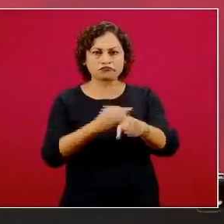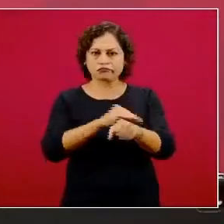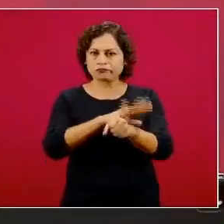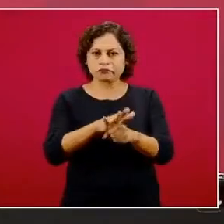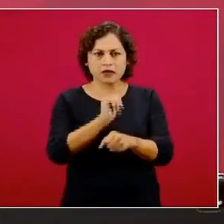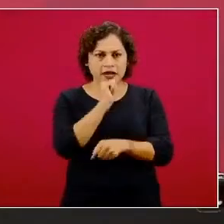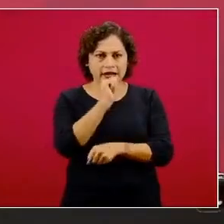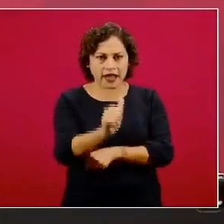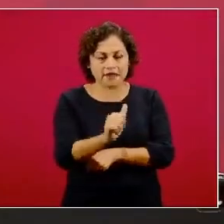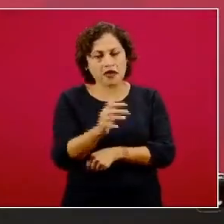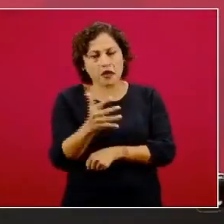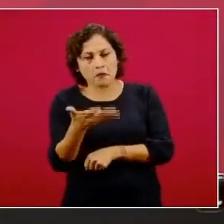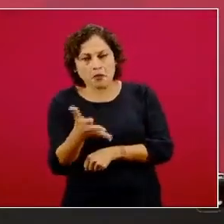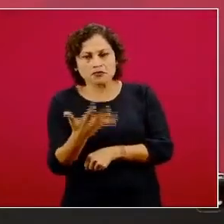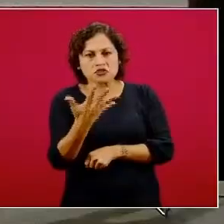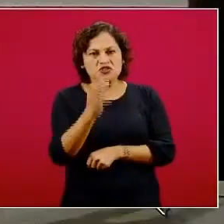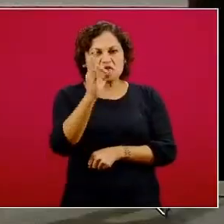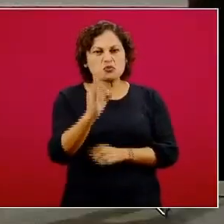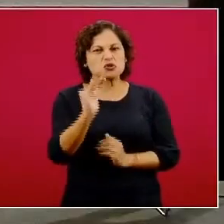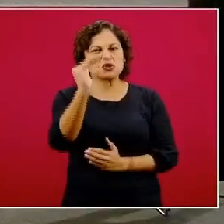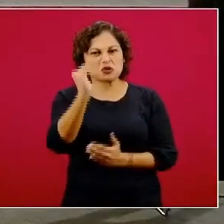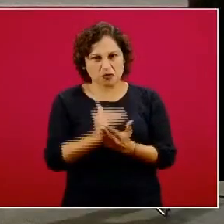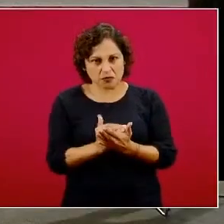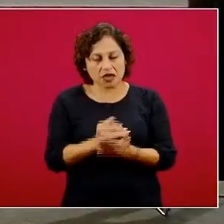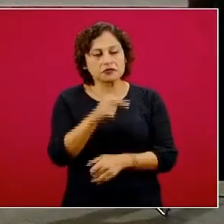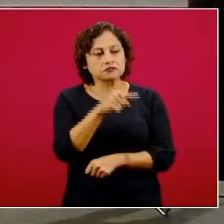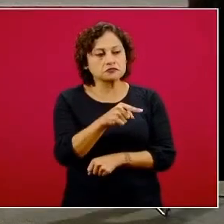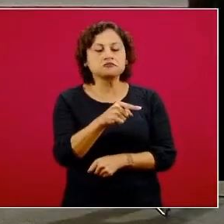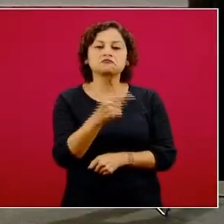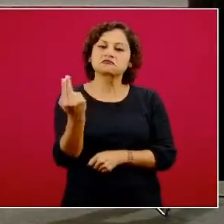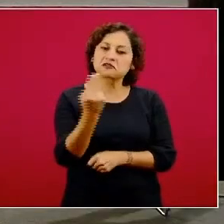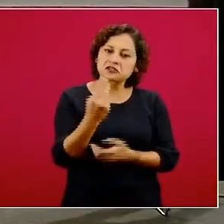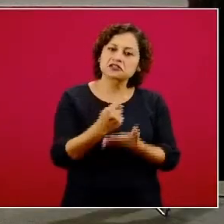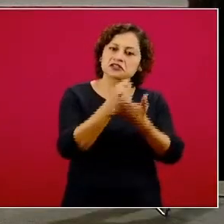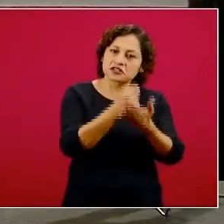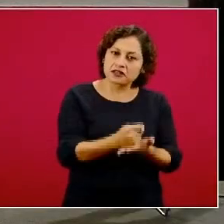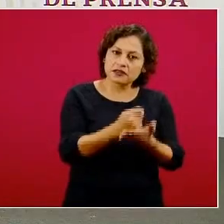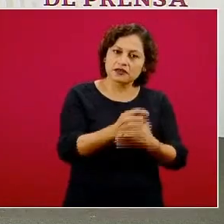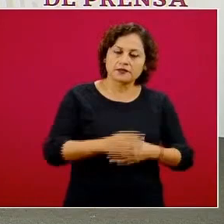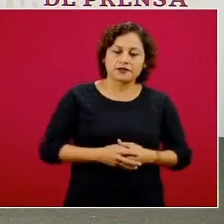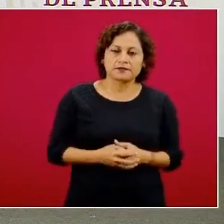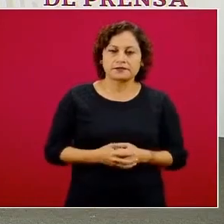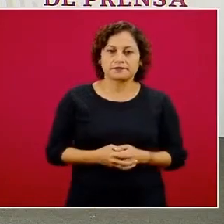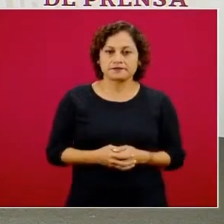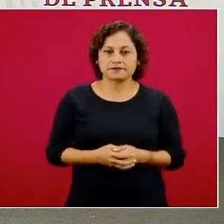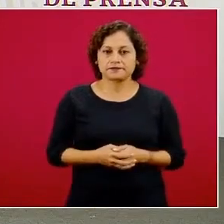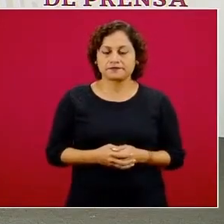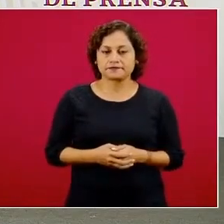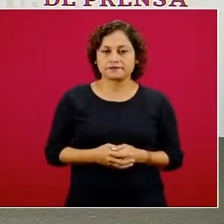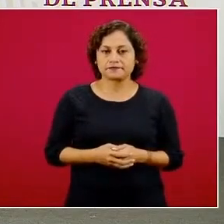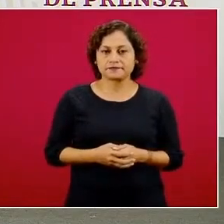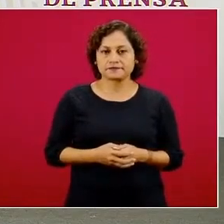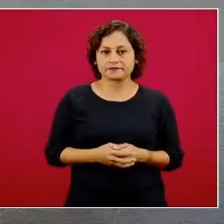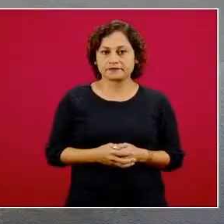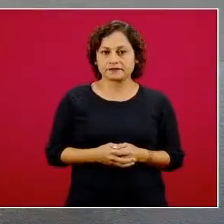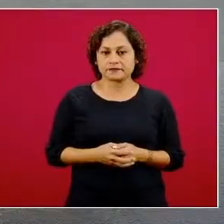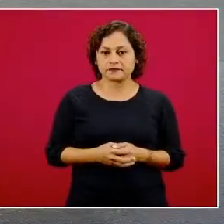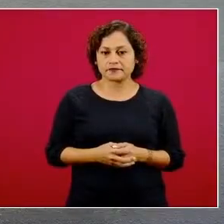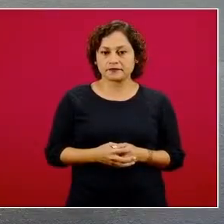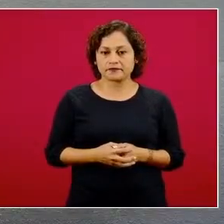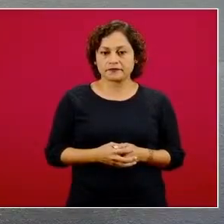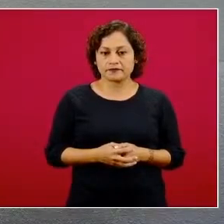ni el 5% las que requieran de alguna terapia de rehabilitación específica.